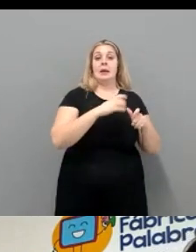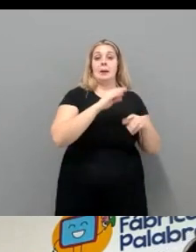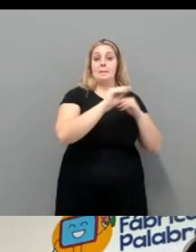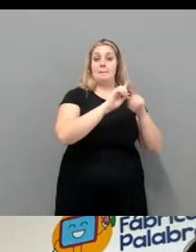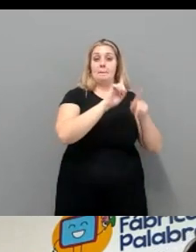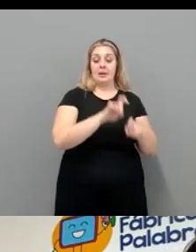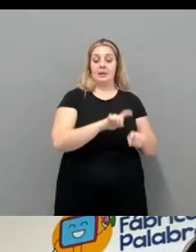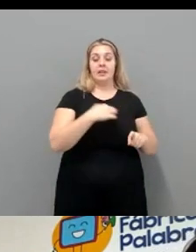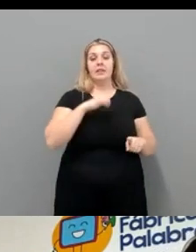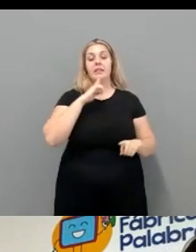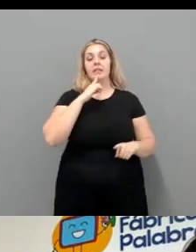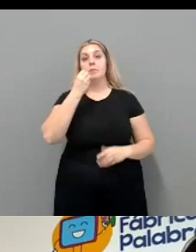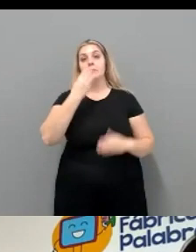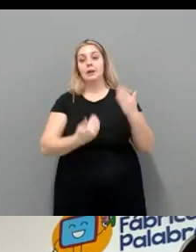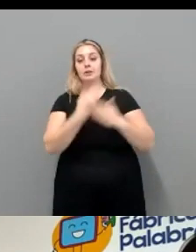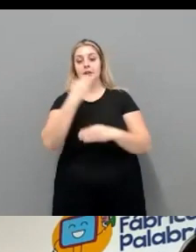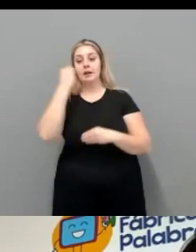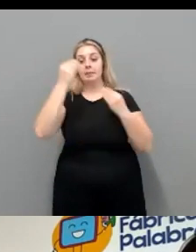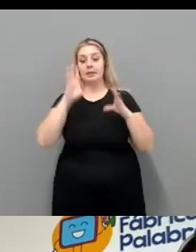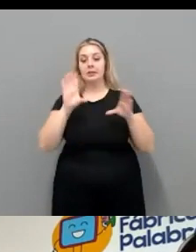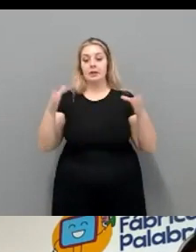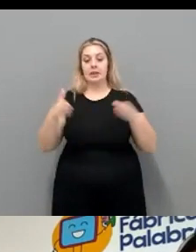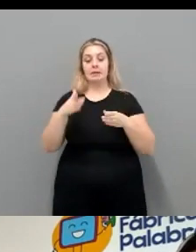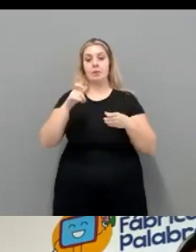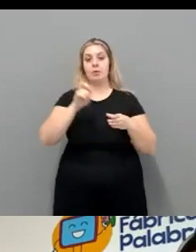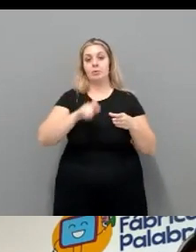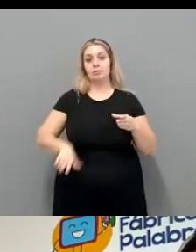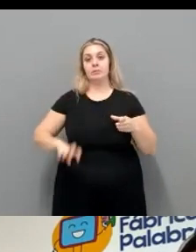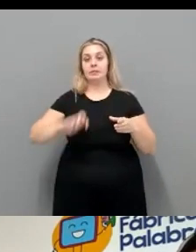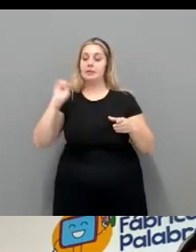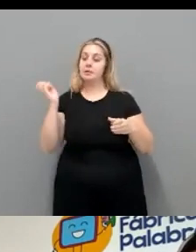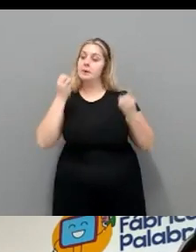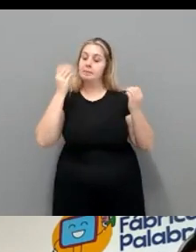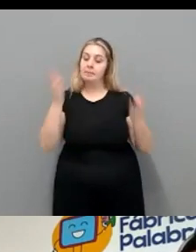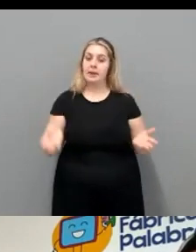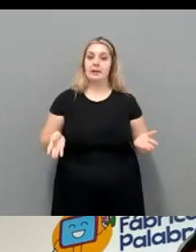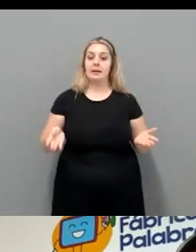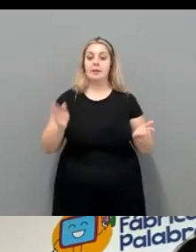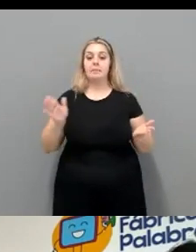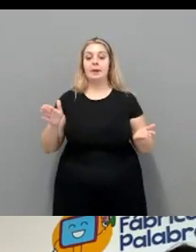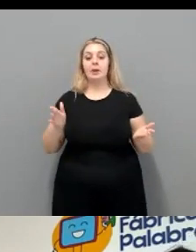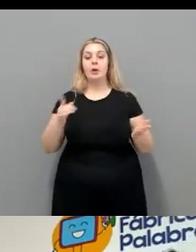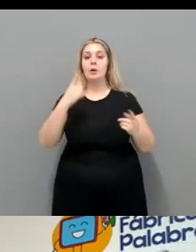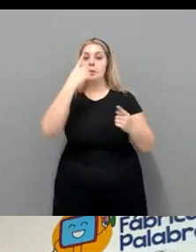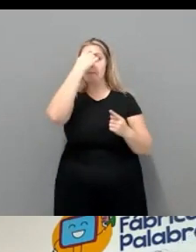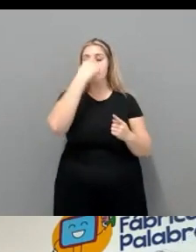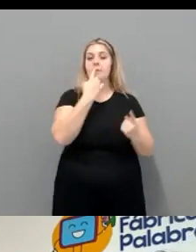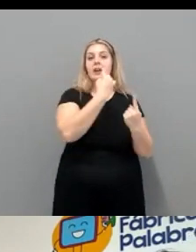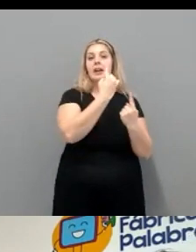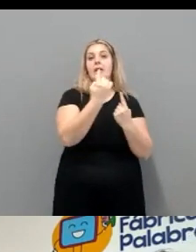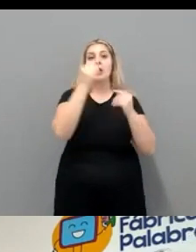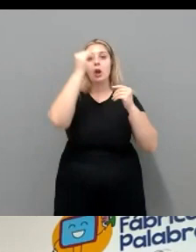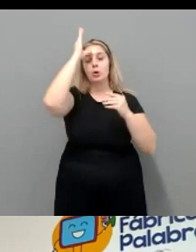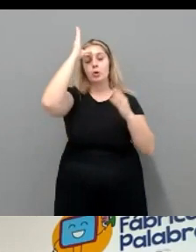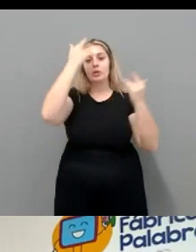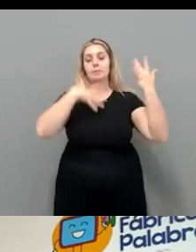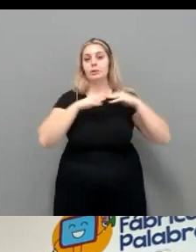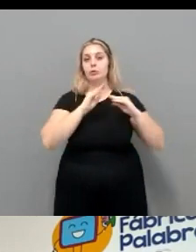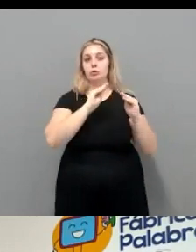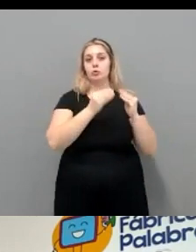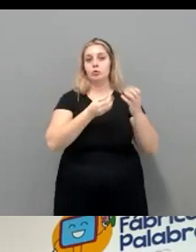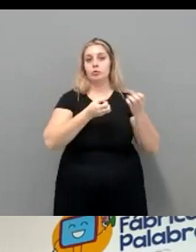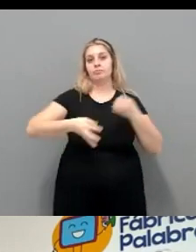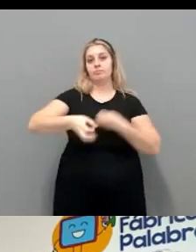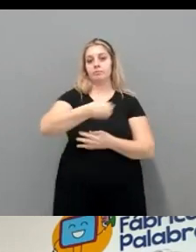pone: buenos días, yo creo que el equipo interdisciplinar está bien, pero que cada perfil aporta su conocimiento. No